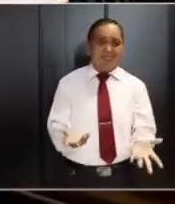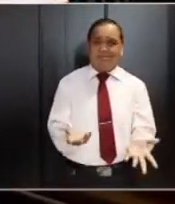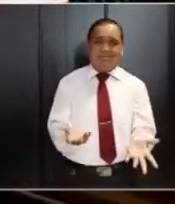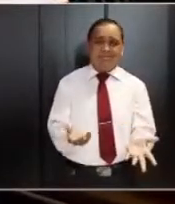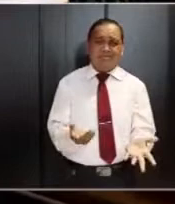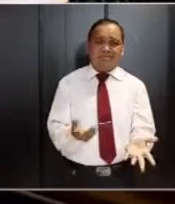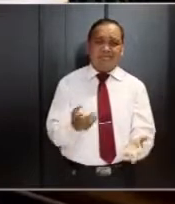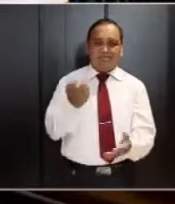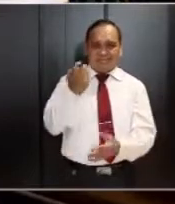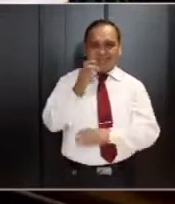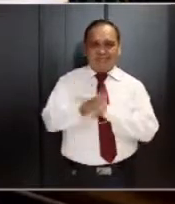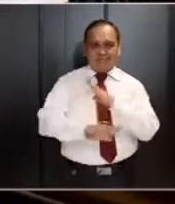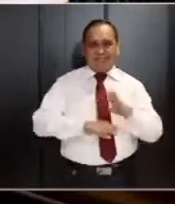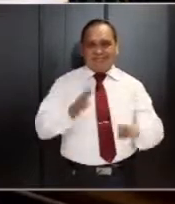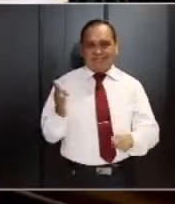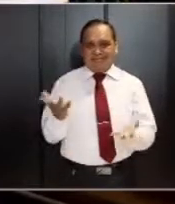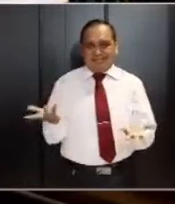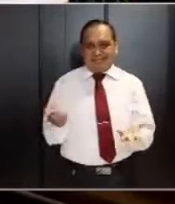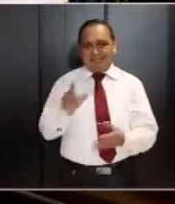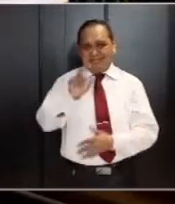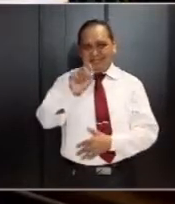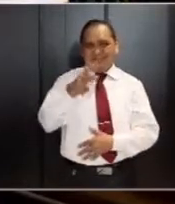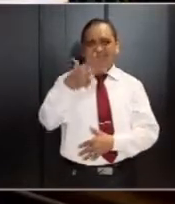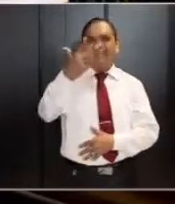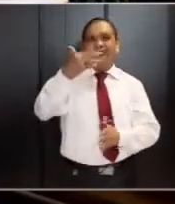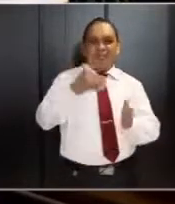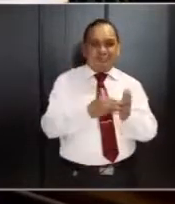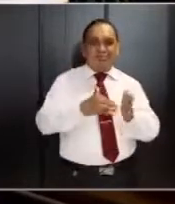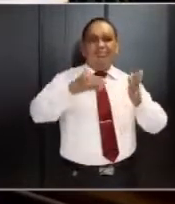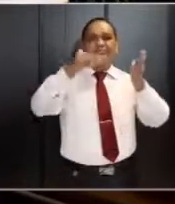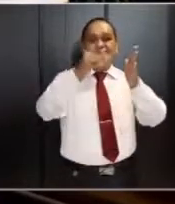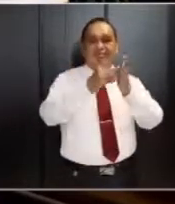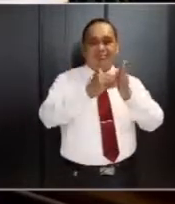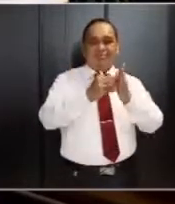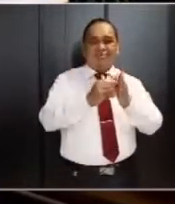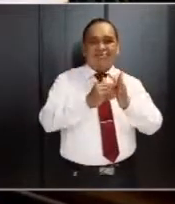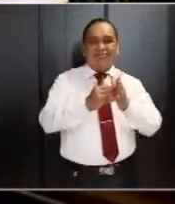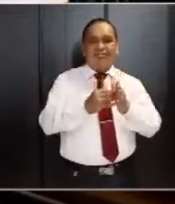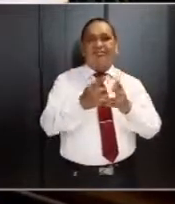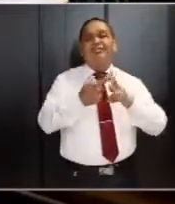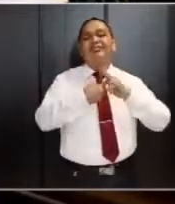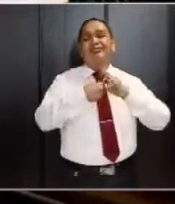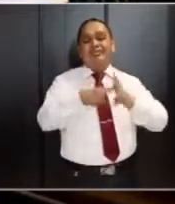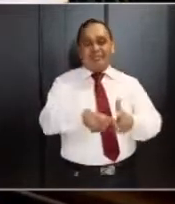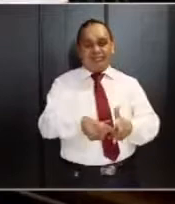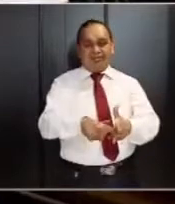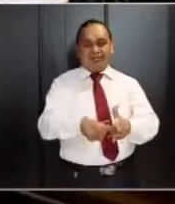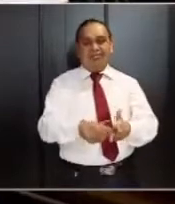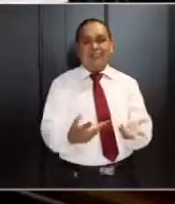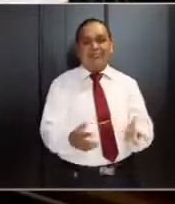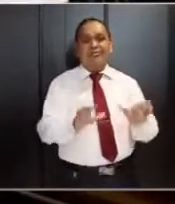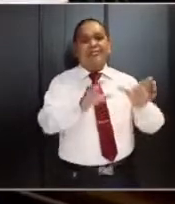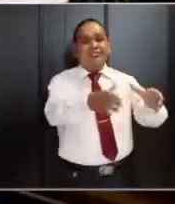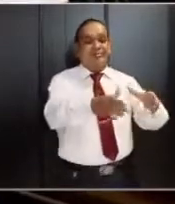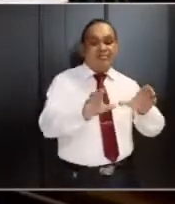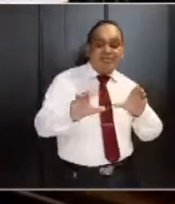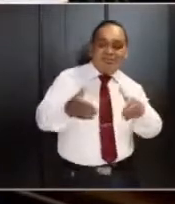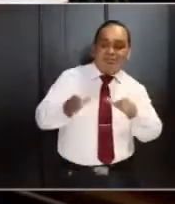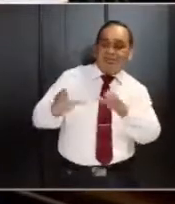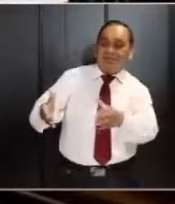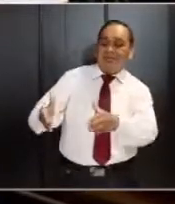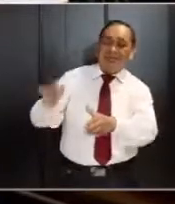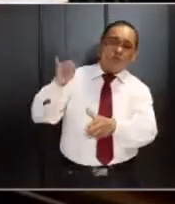muy exitoso. Por lo pronto ya tenemos 28 millones para que empecemos con los que son urgentes, que están en las comunidades